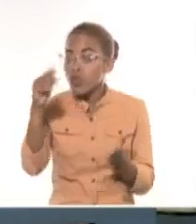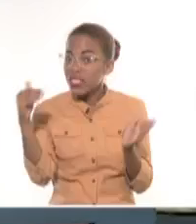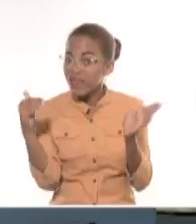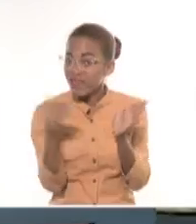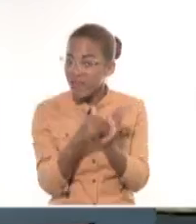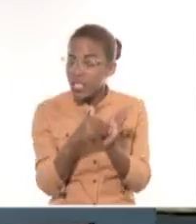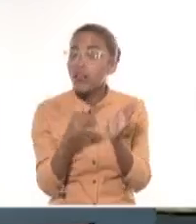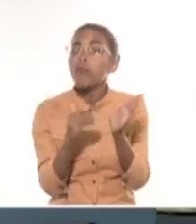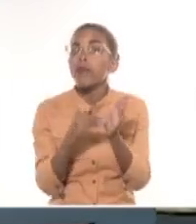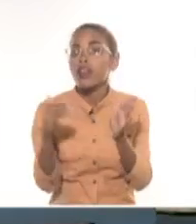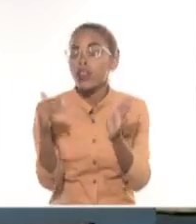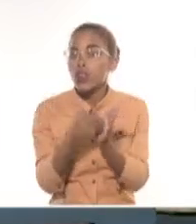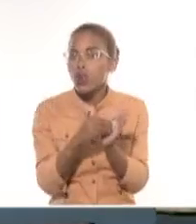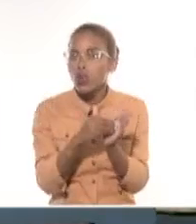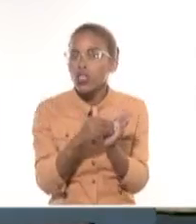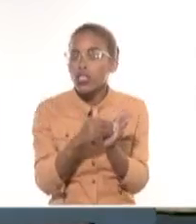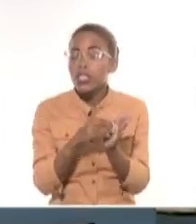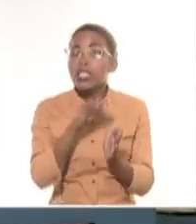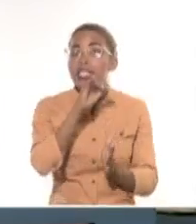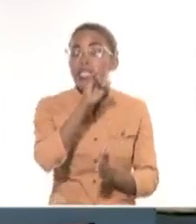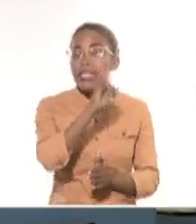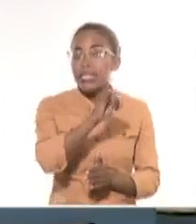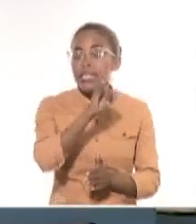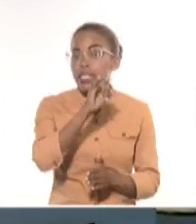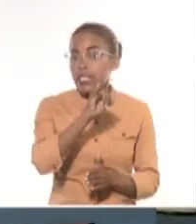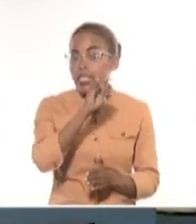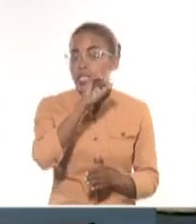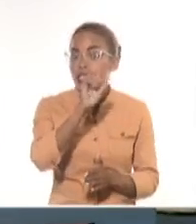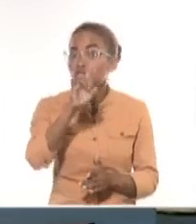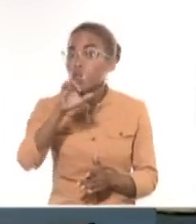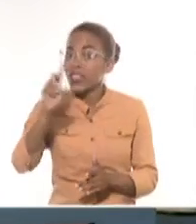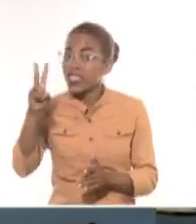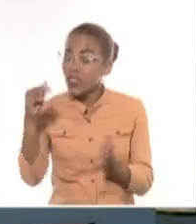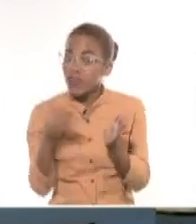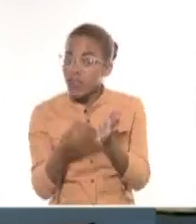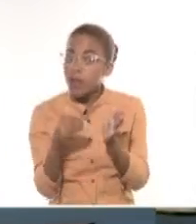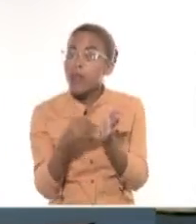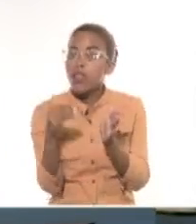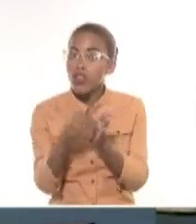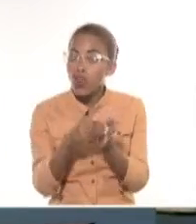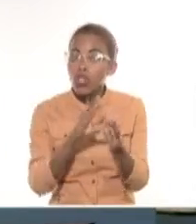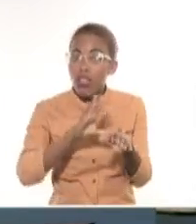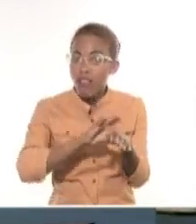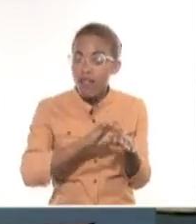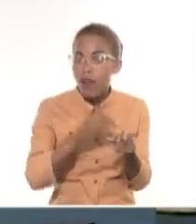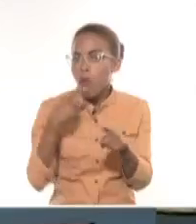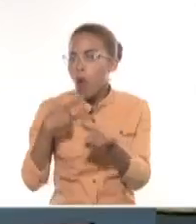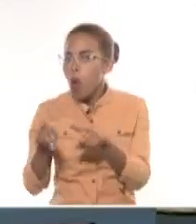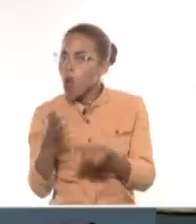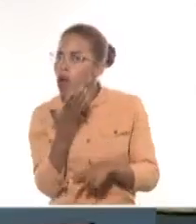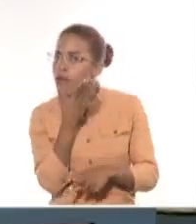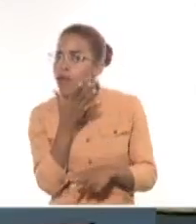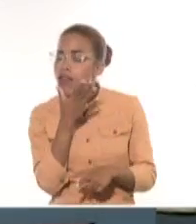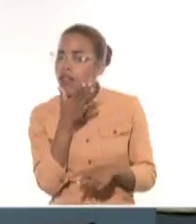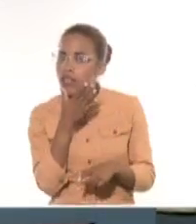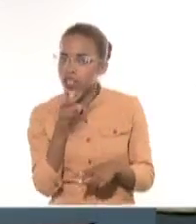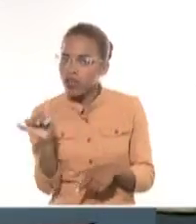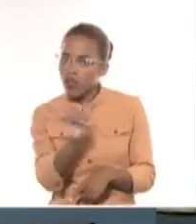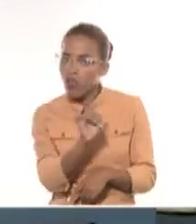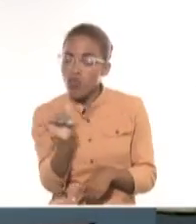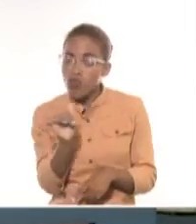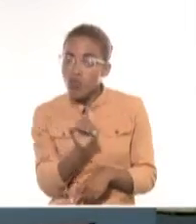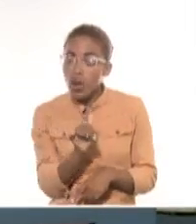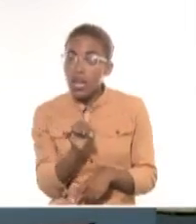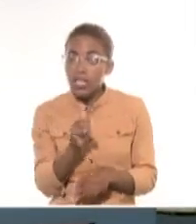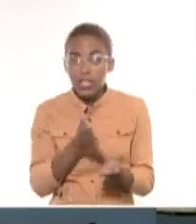millones más de 692.000 millones de casos, otra cifra similar de fallecidas en el mundo, que hoy siguen